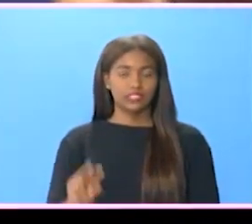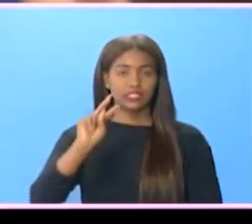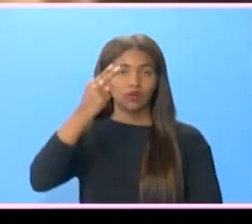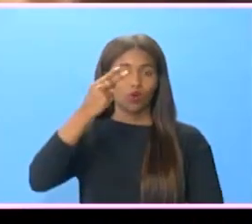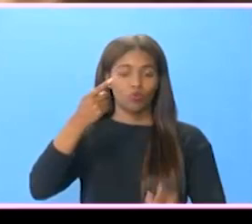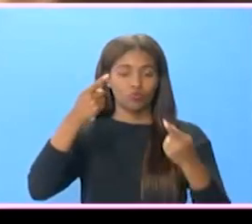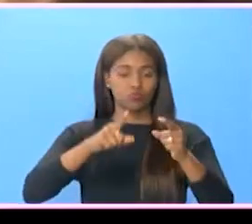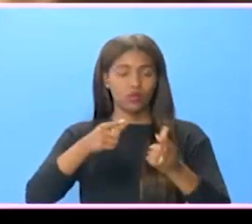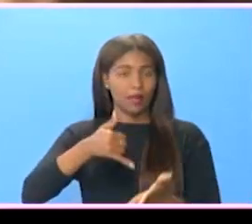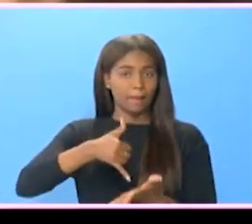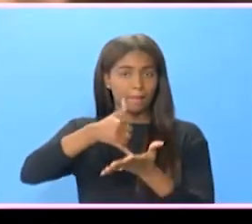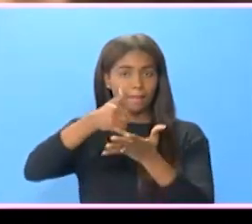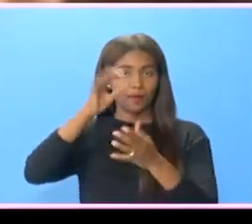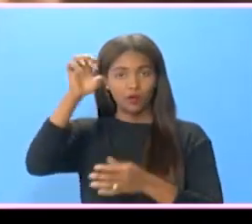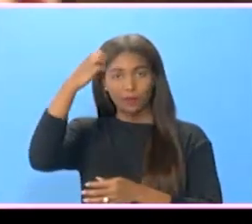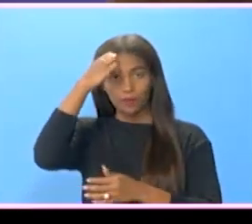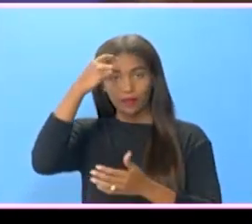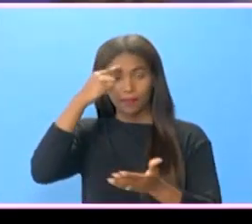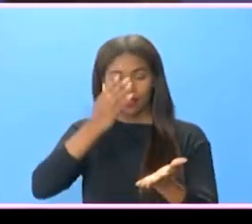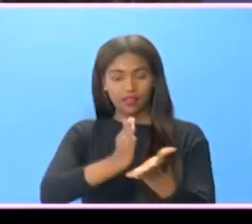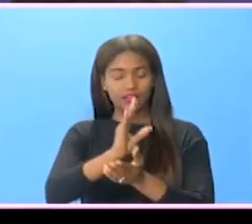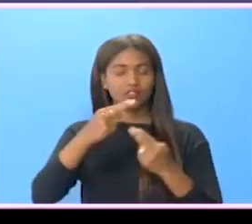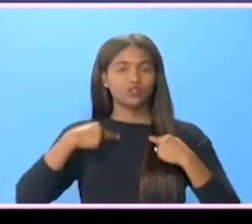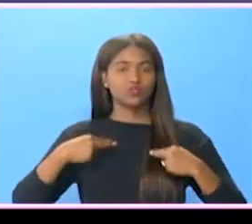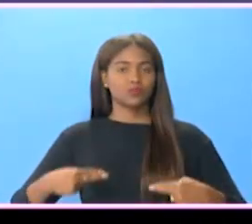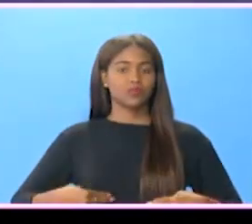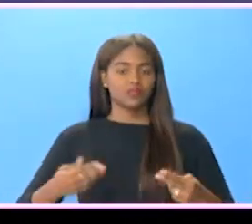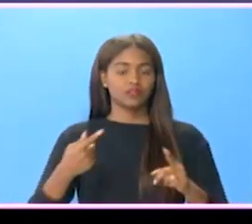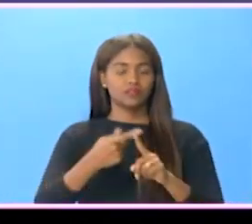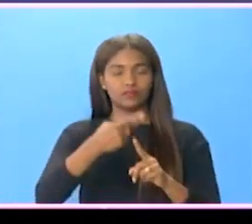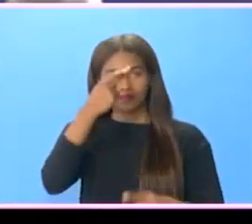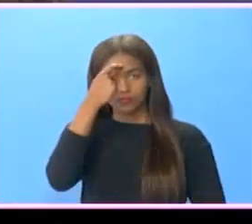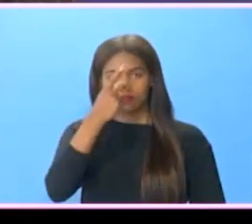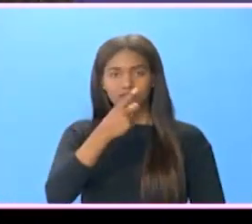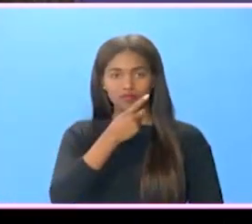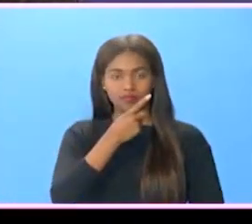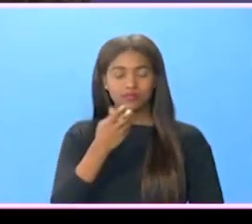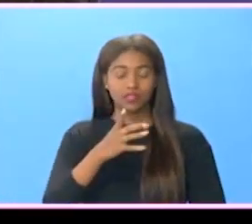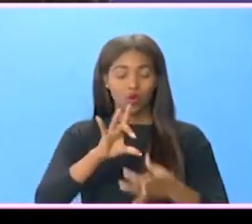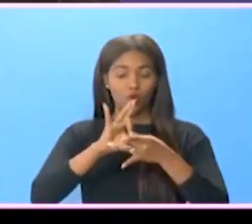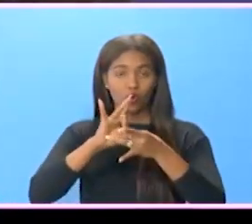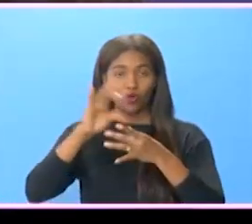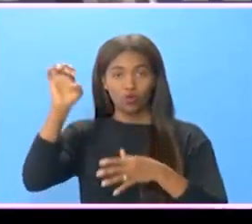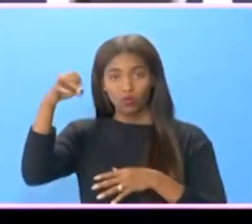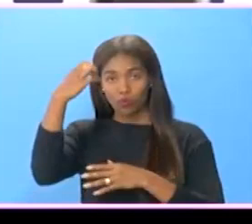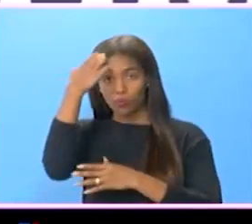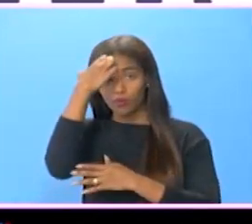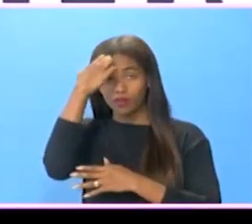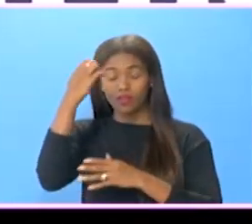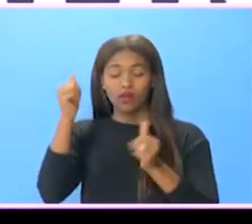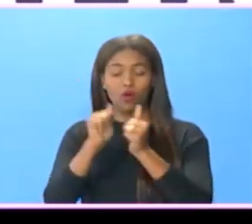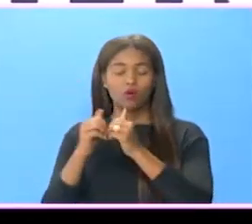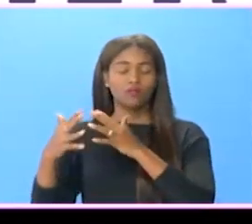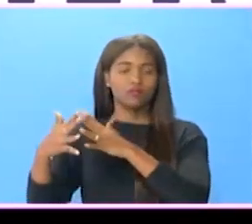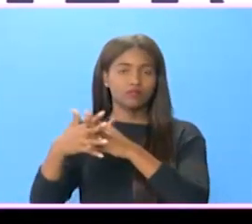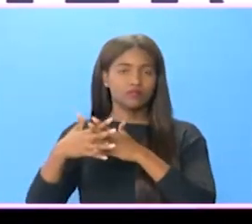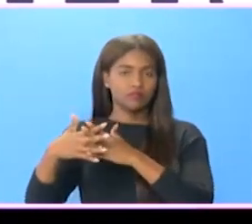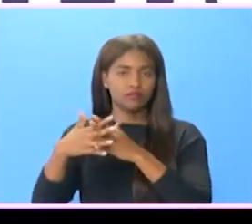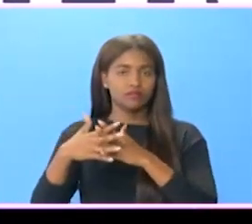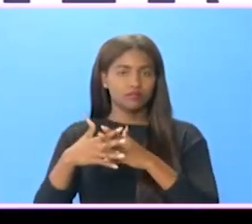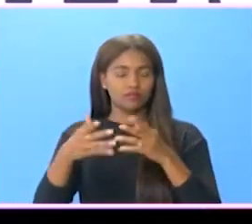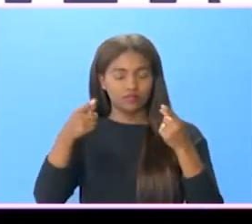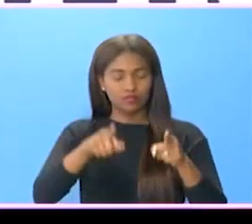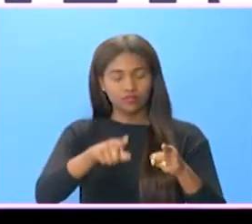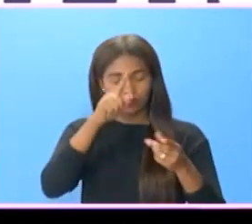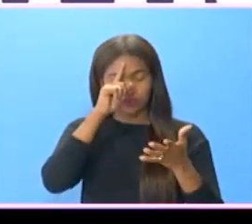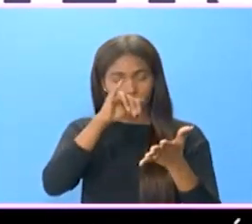edición del Premio Europeo de los Derechos Humanos en la República Dominicana, la Unión Europea y sus Estados miembros reconocieron a